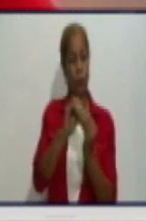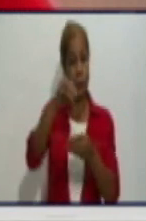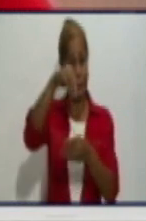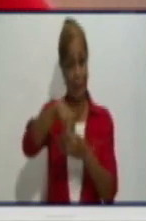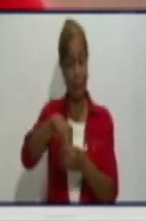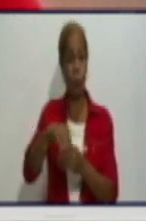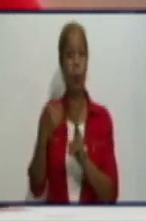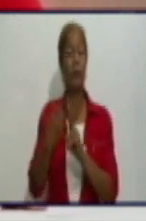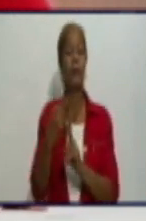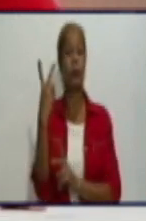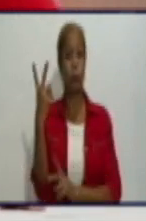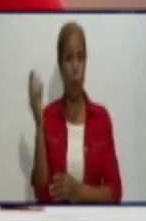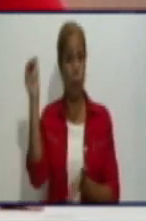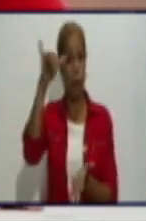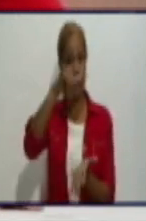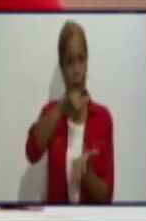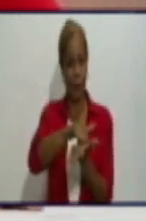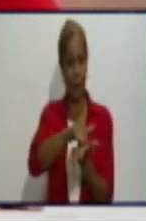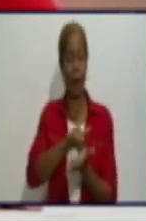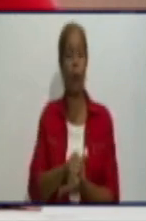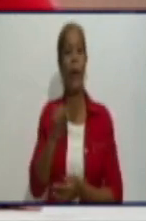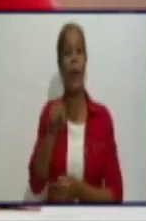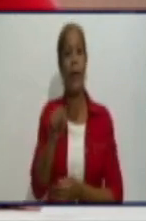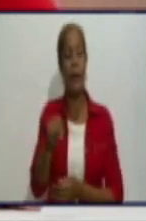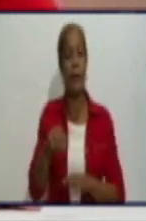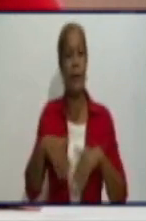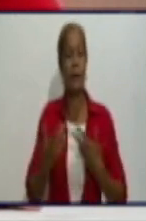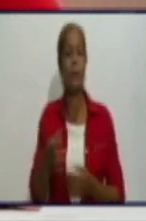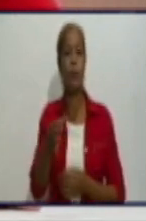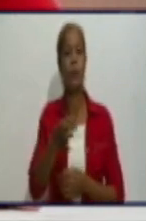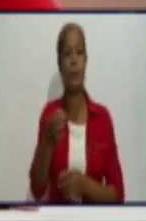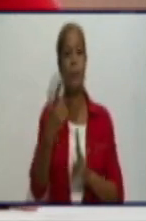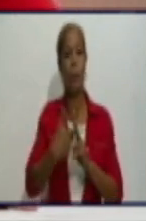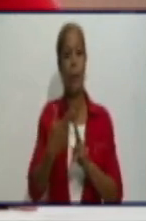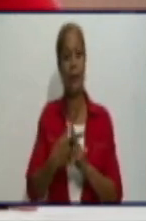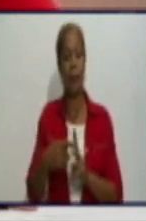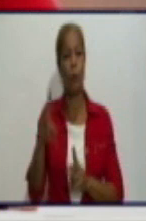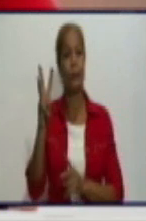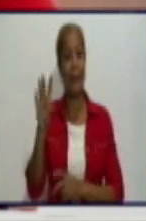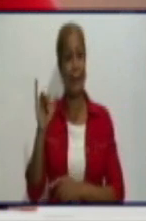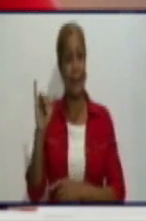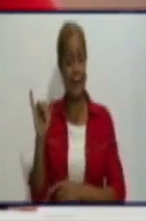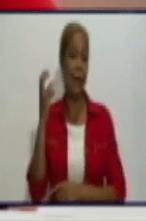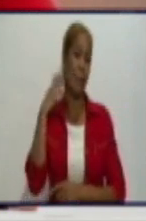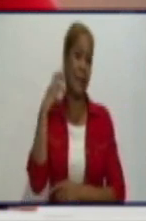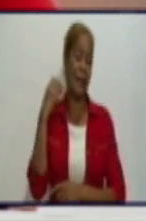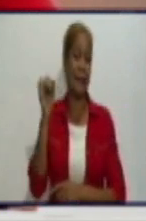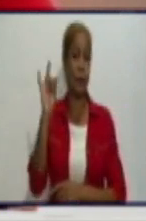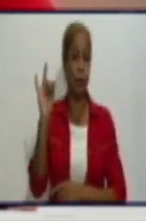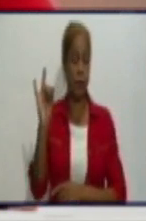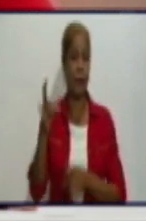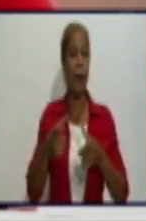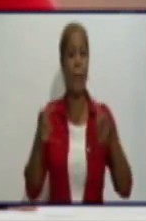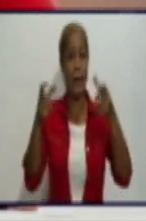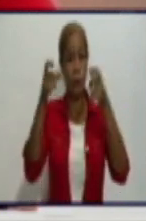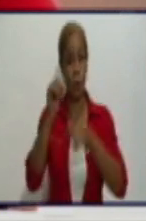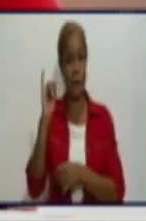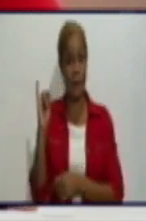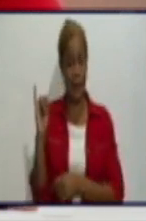2 con fuentes de infección en el extranjero ellas pertenecen a los municipios vayamos con 26 casos manzanillo 7 bartolomé masó